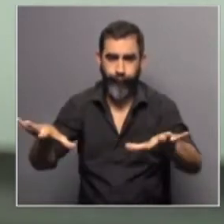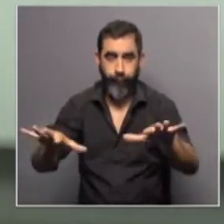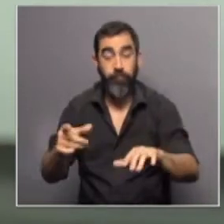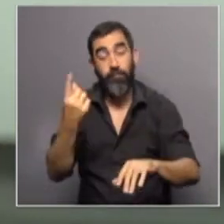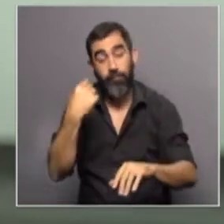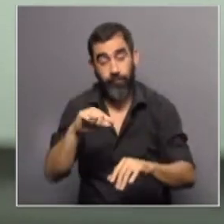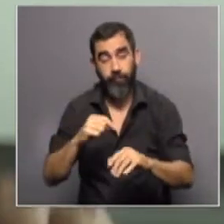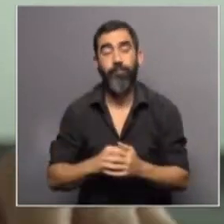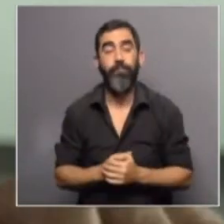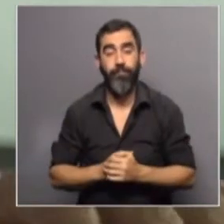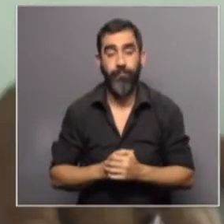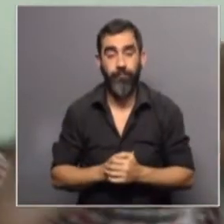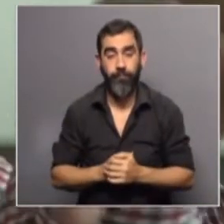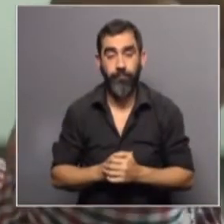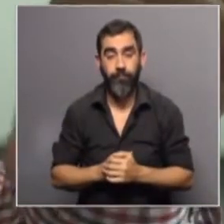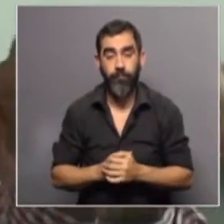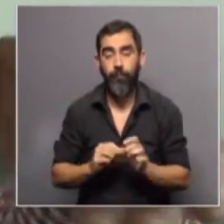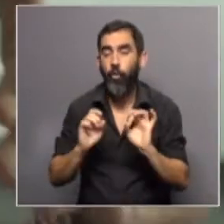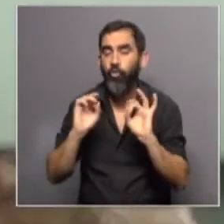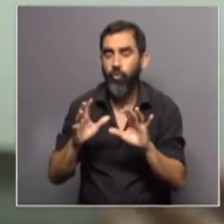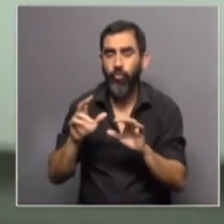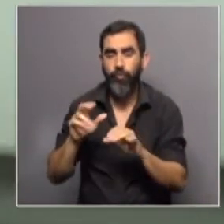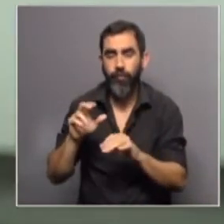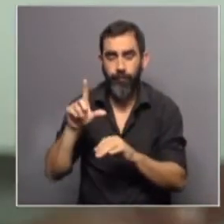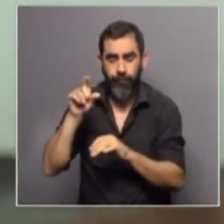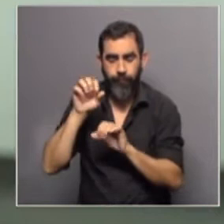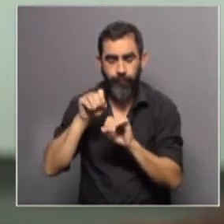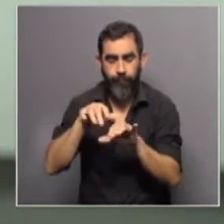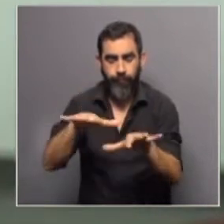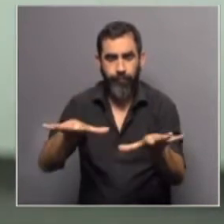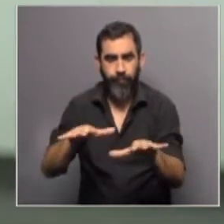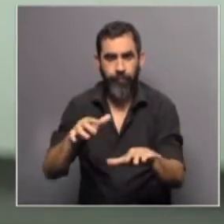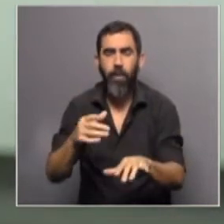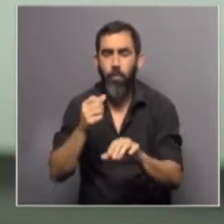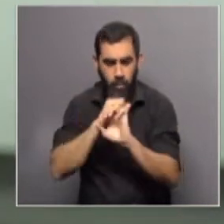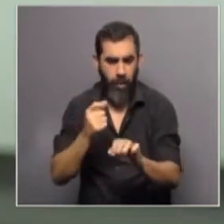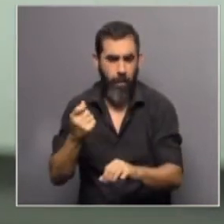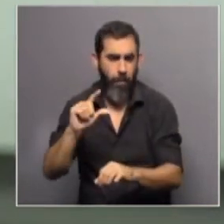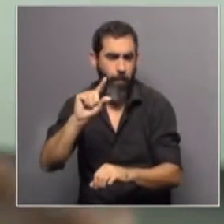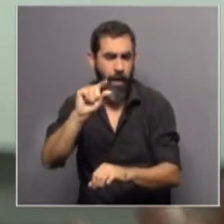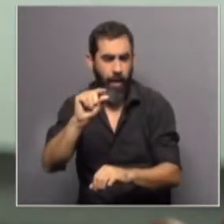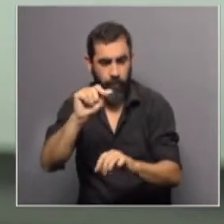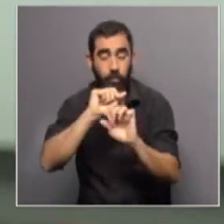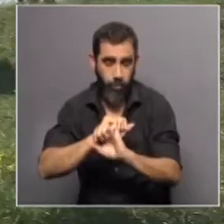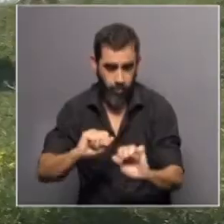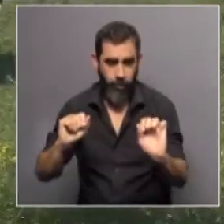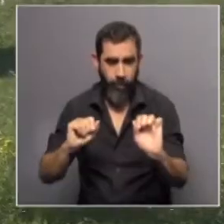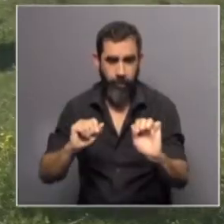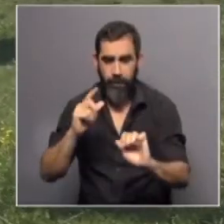Entonces, con una aplicación que es económicamente viable, se